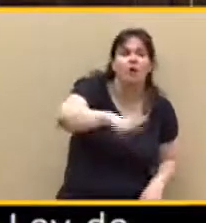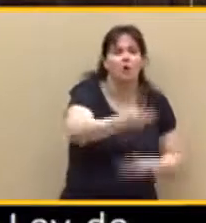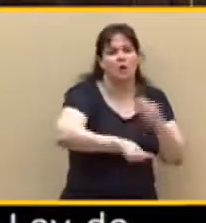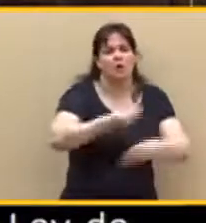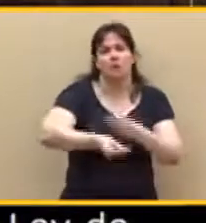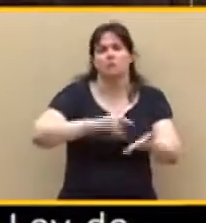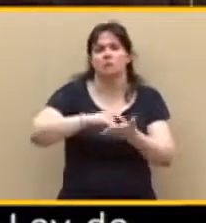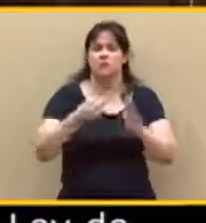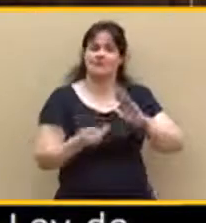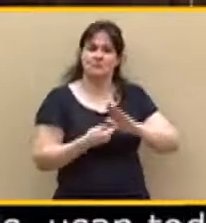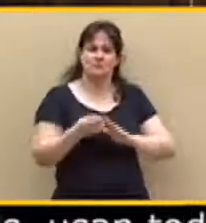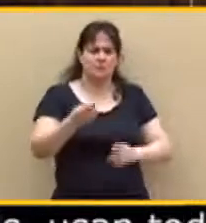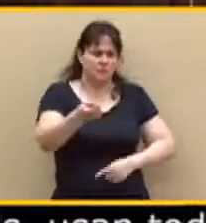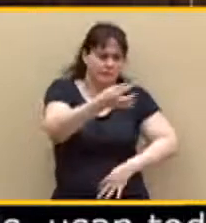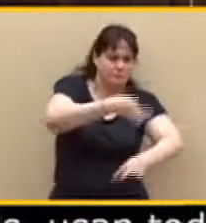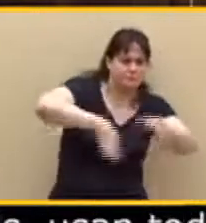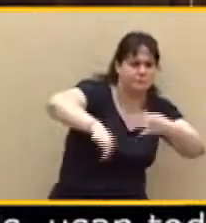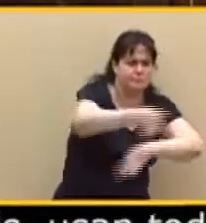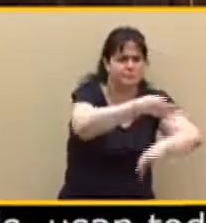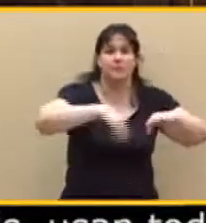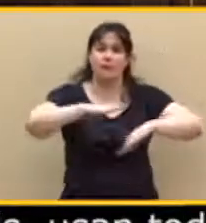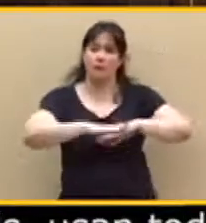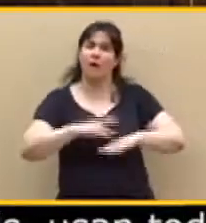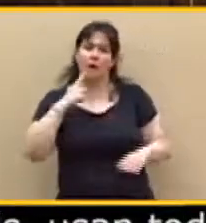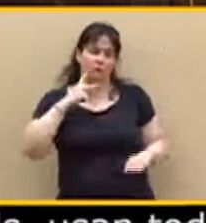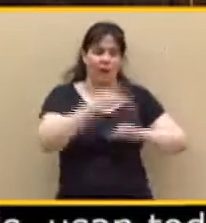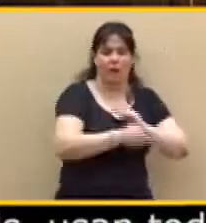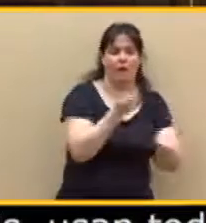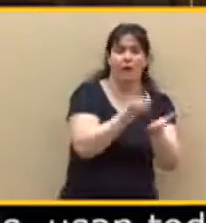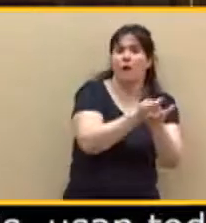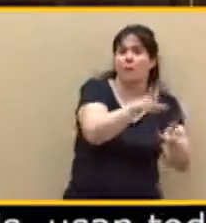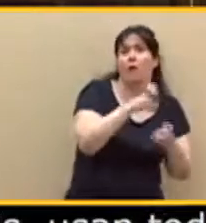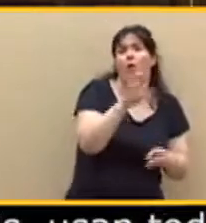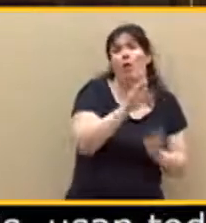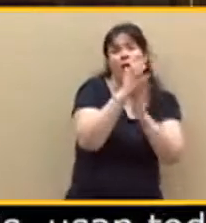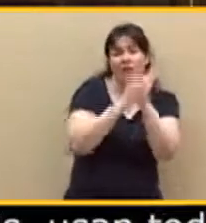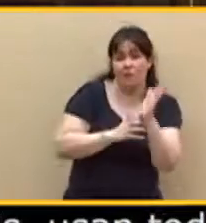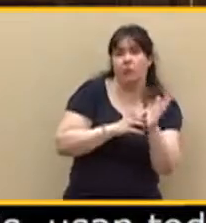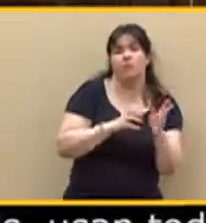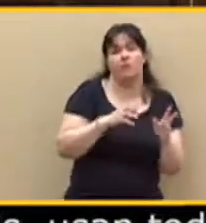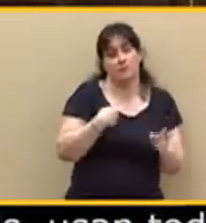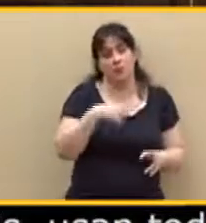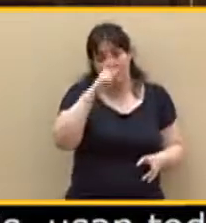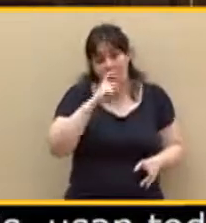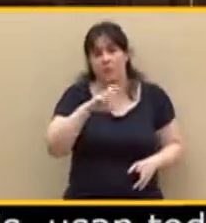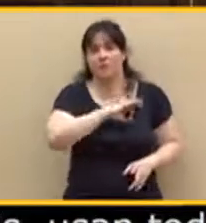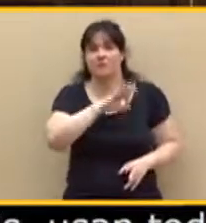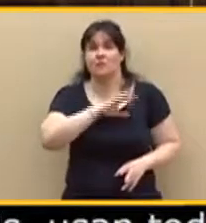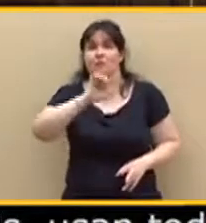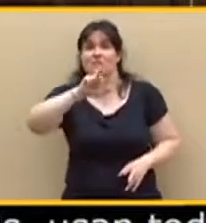fiscal para evitar o para reducir el pago de los impuestos. Si no, recuerden a sus colegas de la Serna y Aristegui.